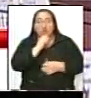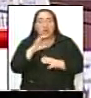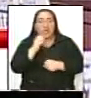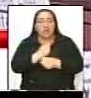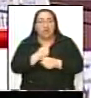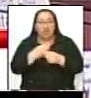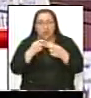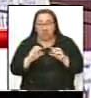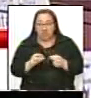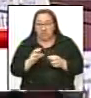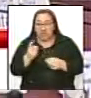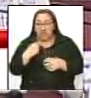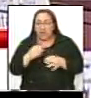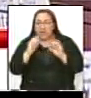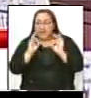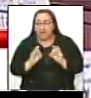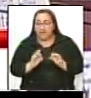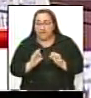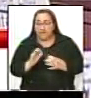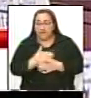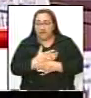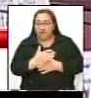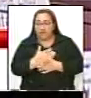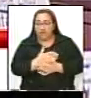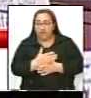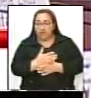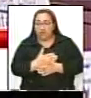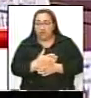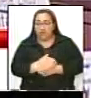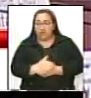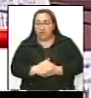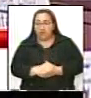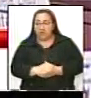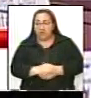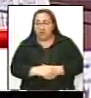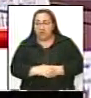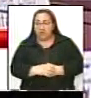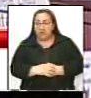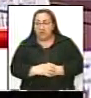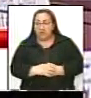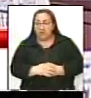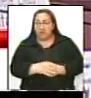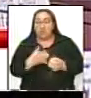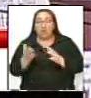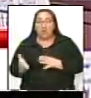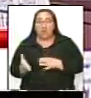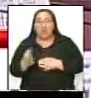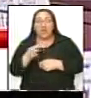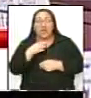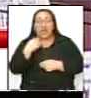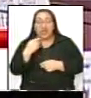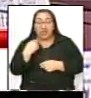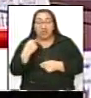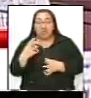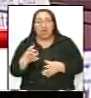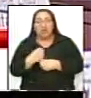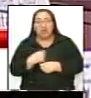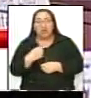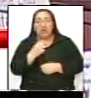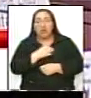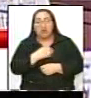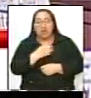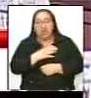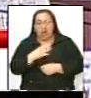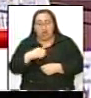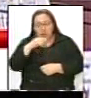obras públicas es para justamente compartir riesgos. Y hay una parte del riesgo que la asume el Estado. Obviamente el Ministerio,